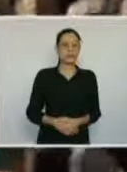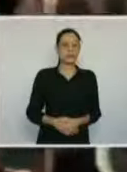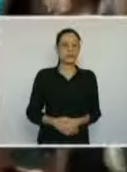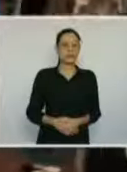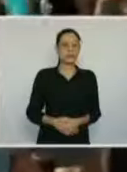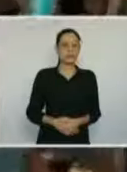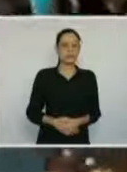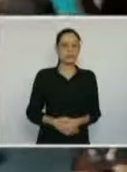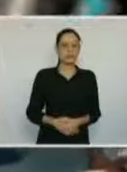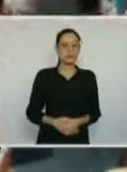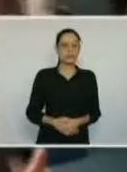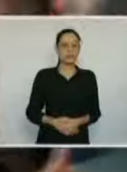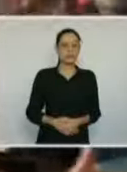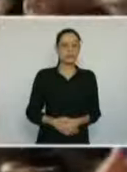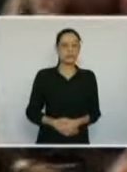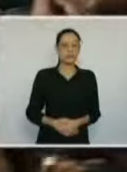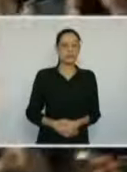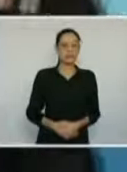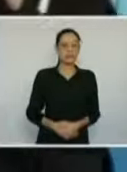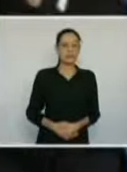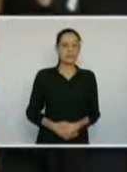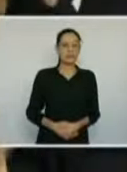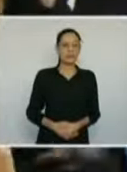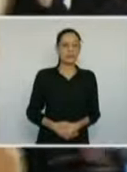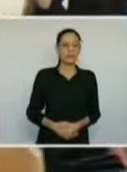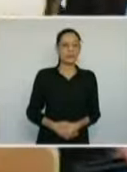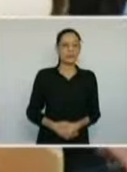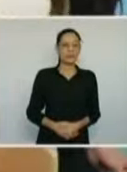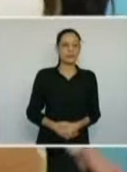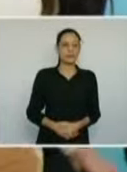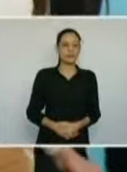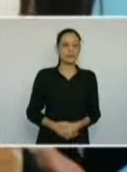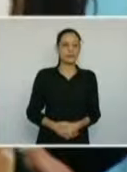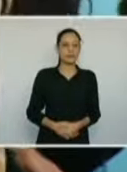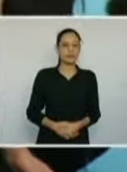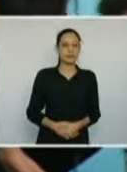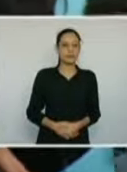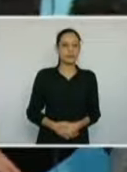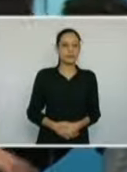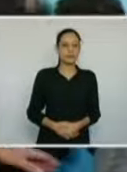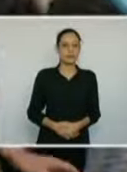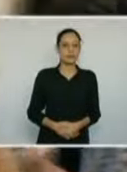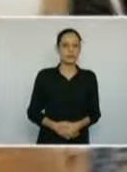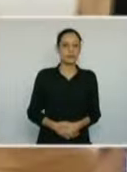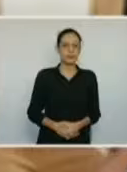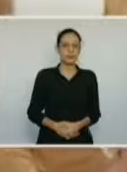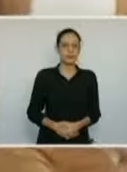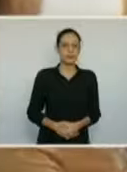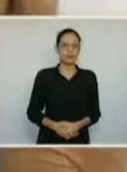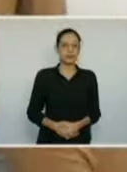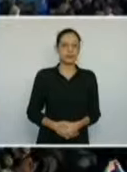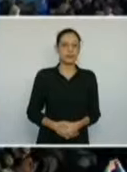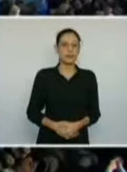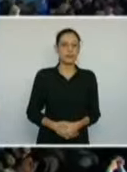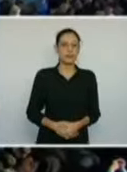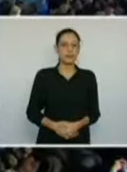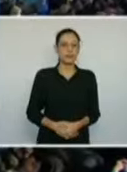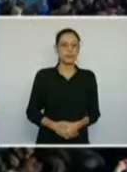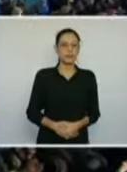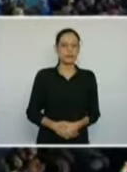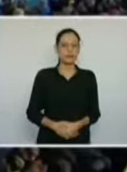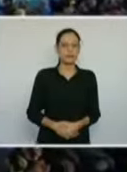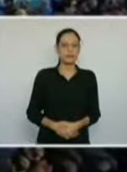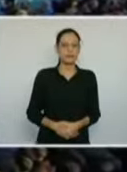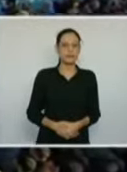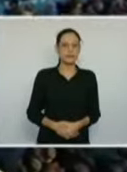implícitamente lo que hay en el discurso de Cristina es una defensa de los cepos, total. Es una cosa increíble. Insisto, una defensa